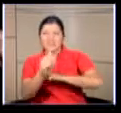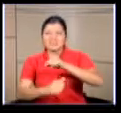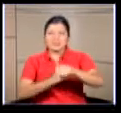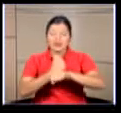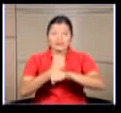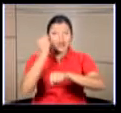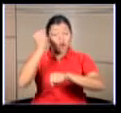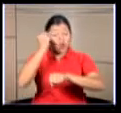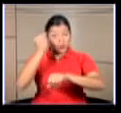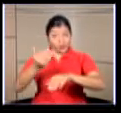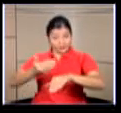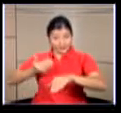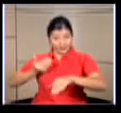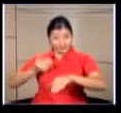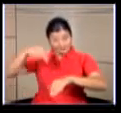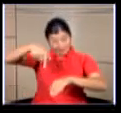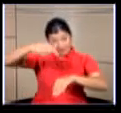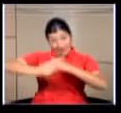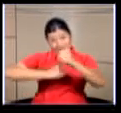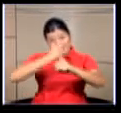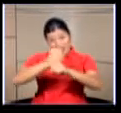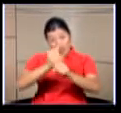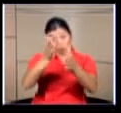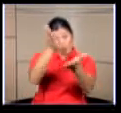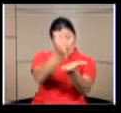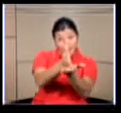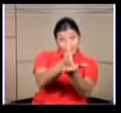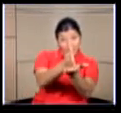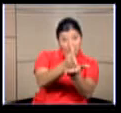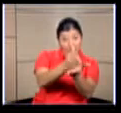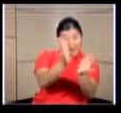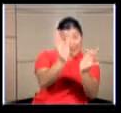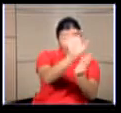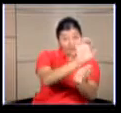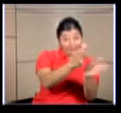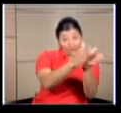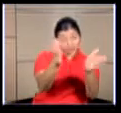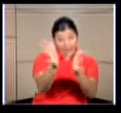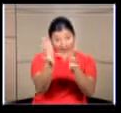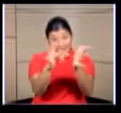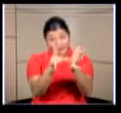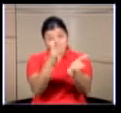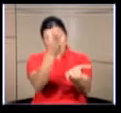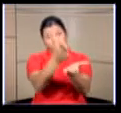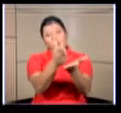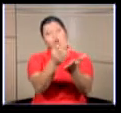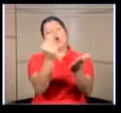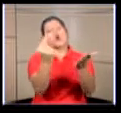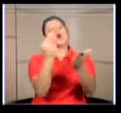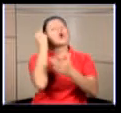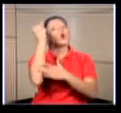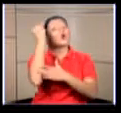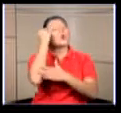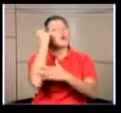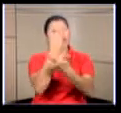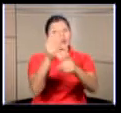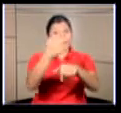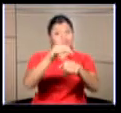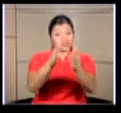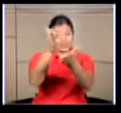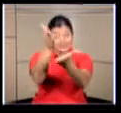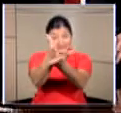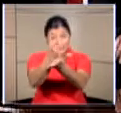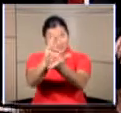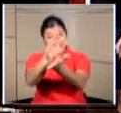este gobierno toma esas directrices y completa el proceso presupuestario cuyo primer borrador está en junio.